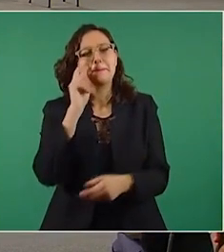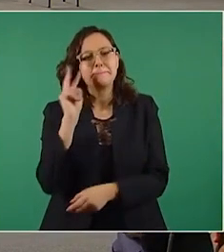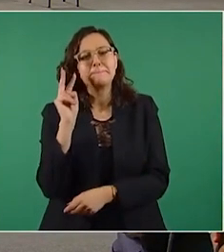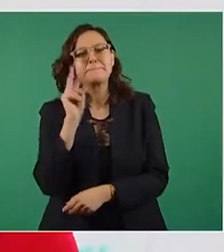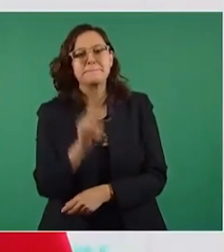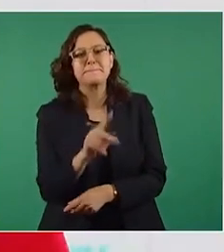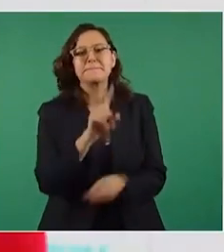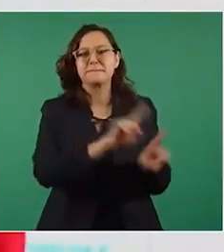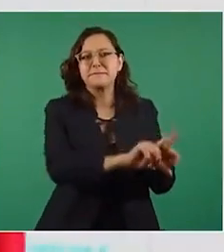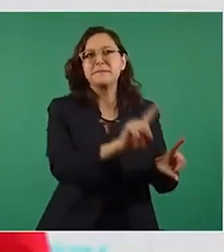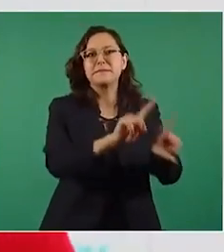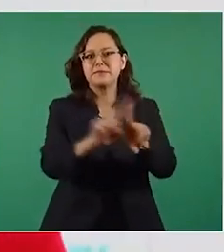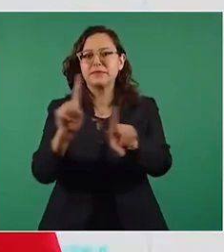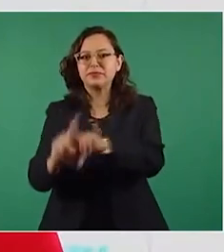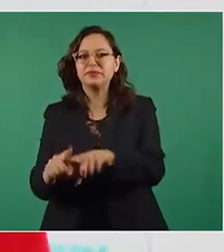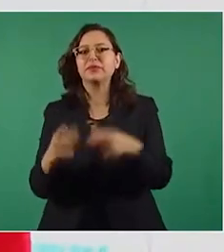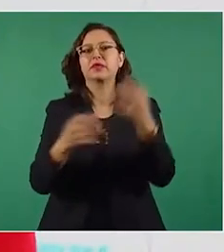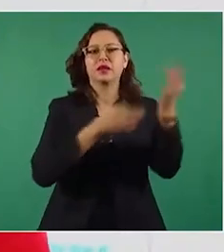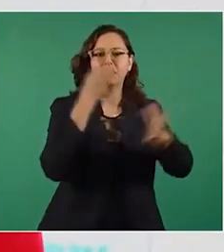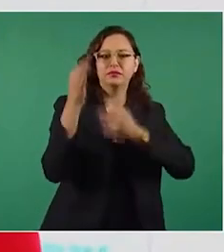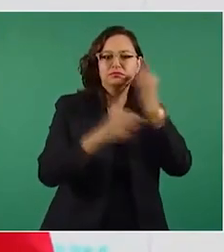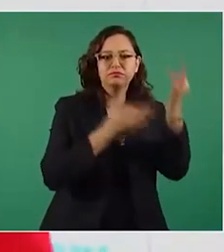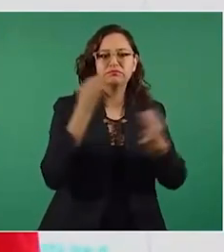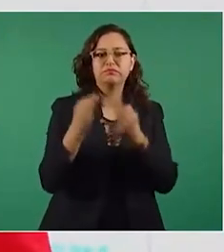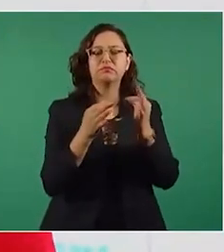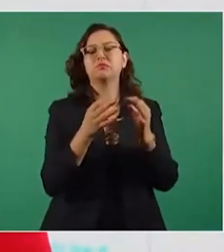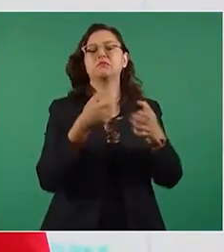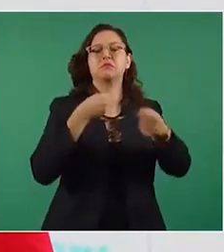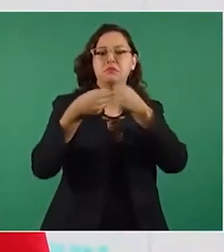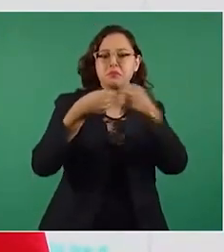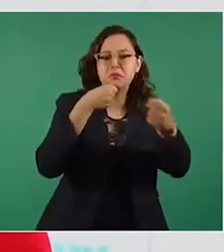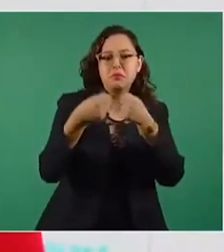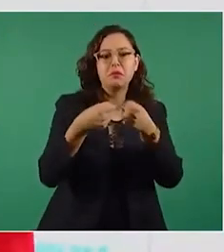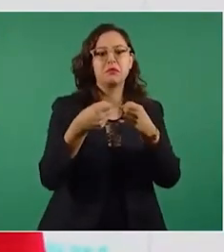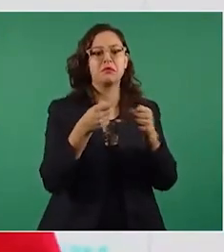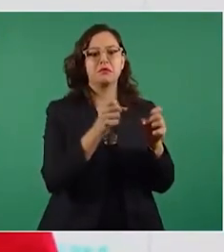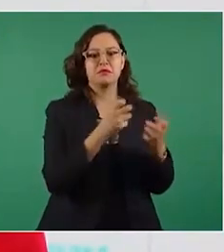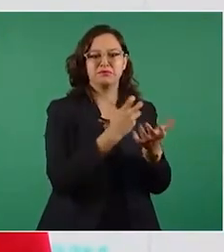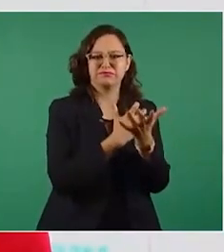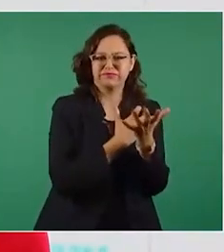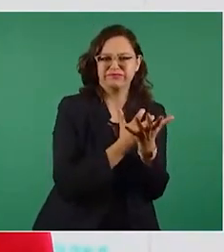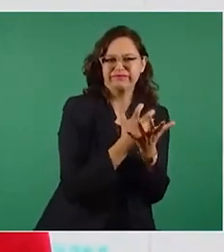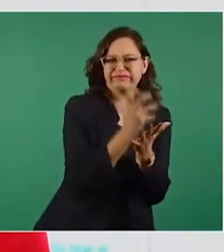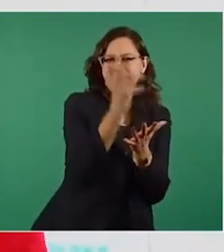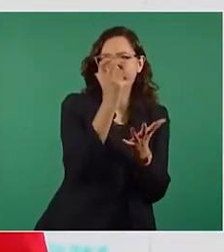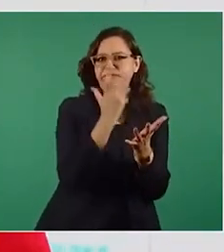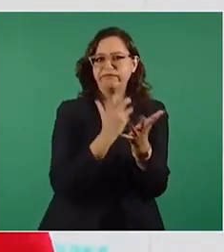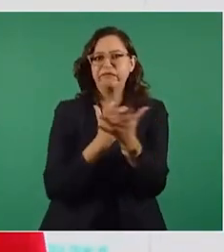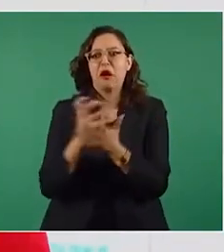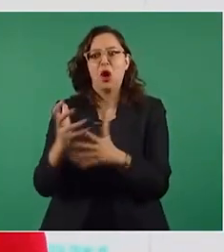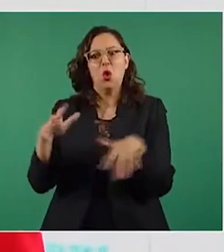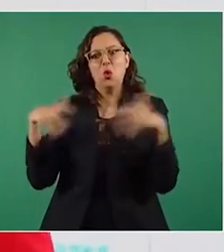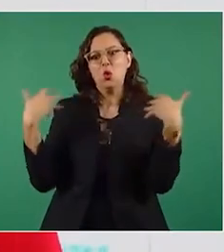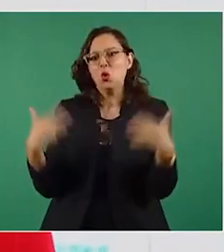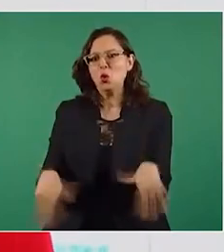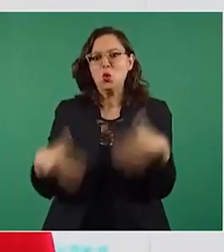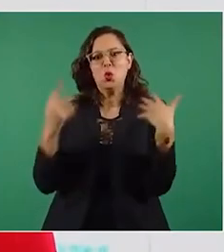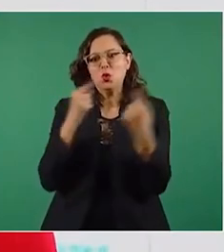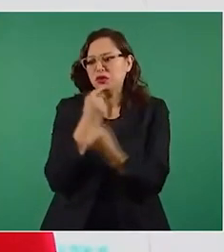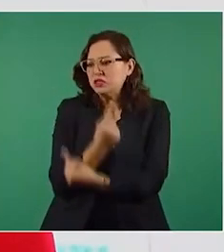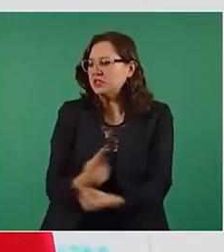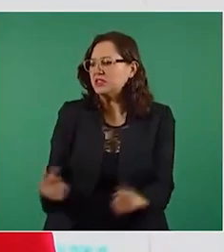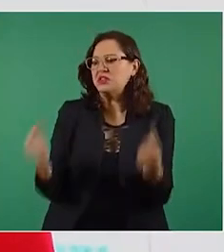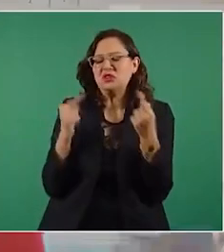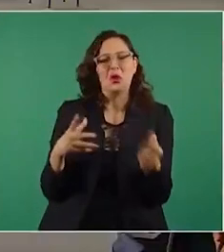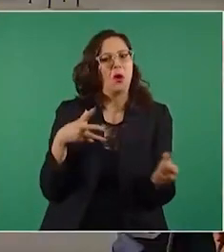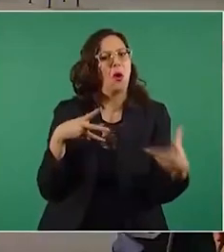vemos a medios de comunicación, comentaristas y sus supuestos especialistas exagerando los contagios de menores por